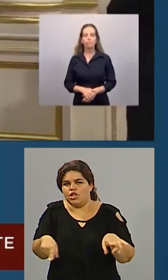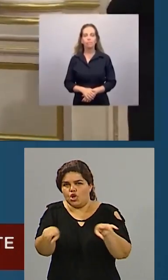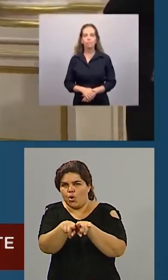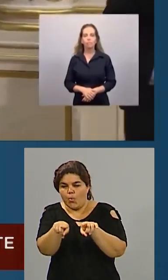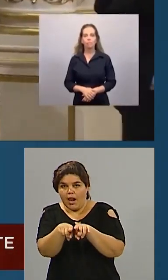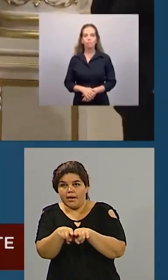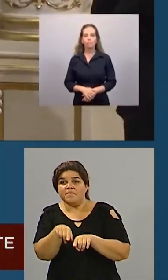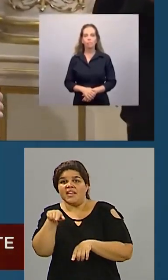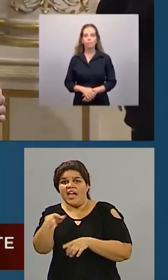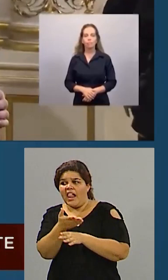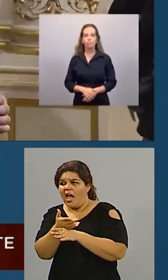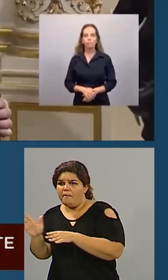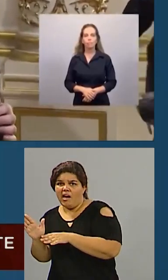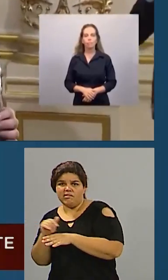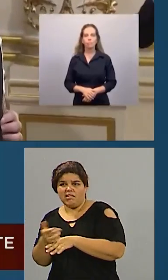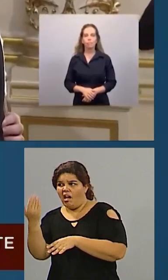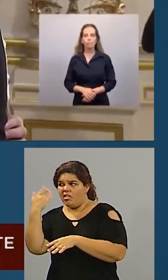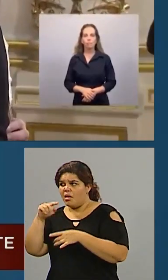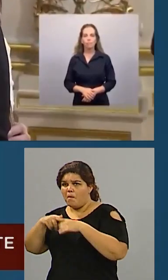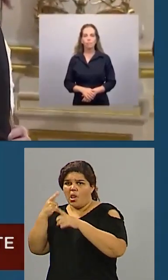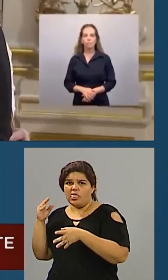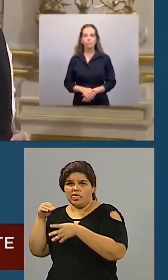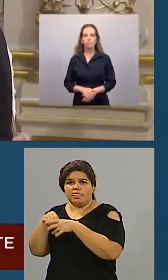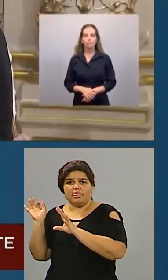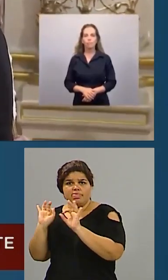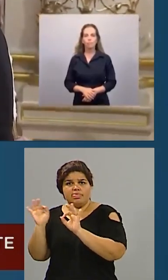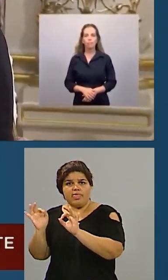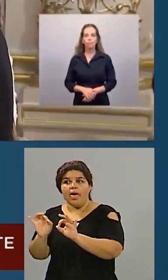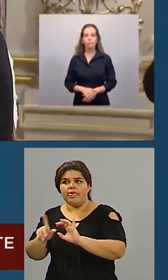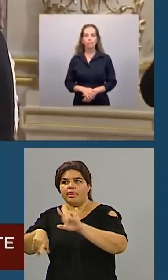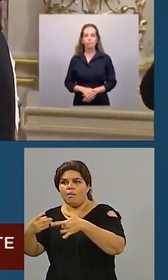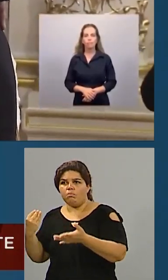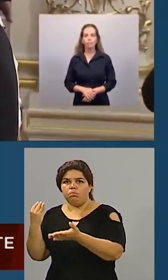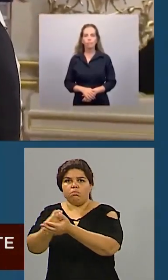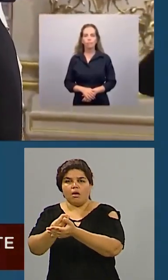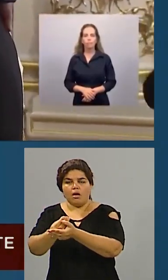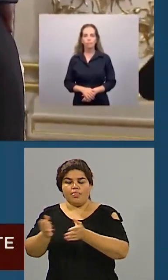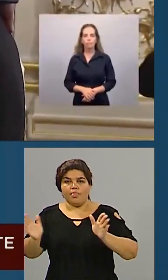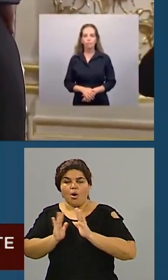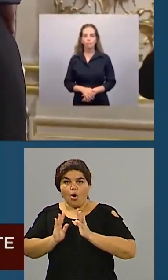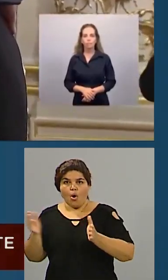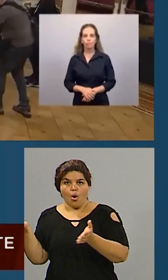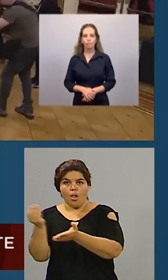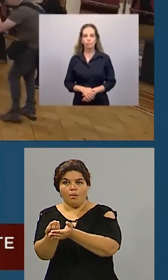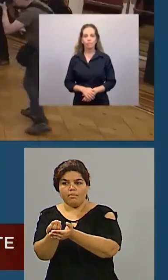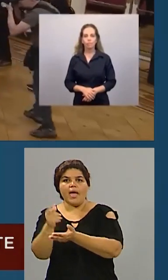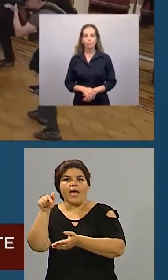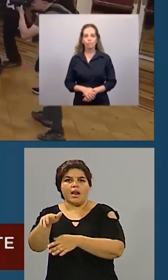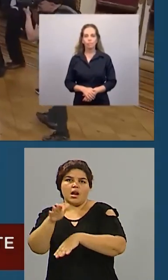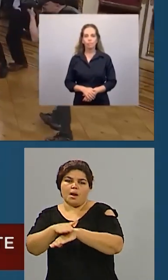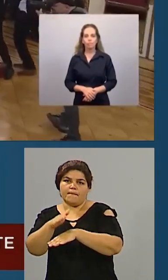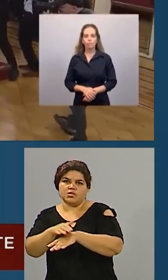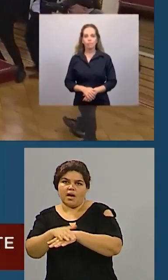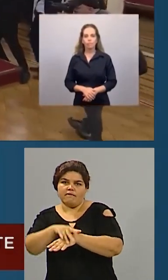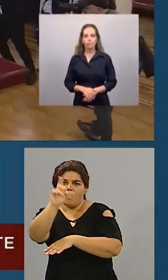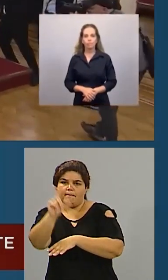un externo a la política, pero él llevó a su país por impericia hacia una guerra que lo